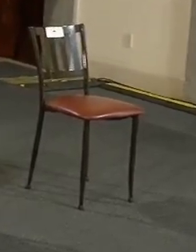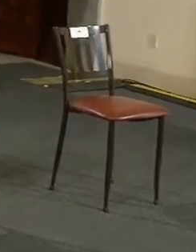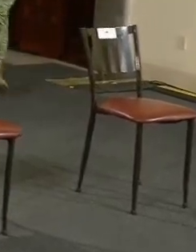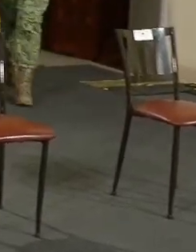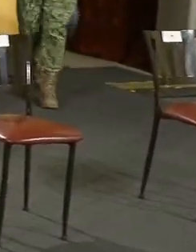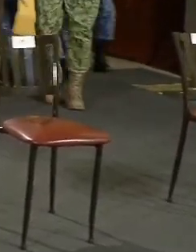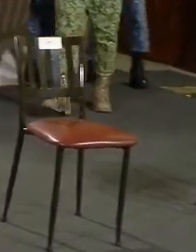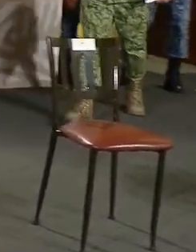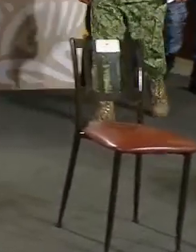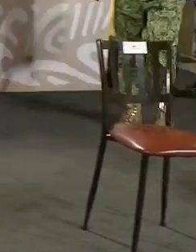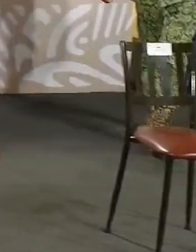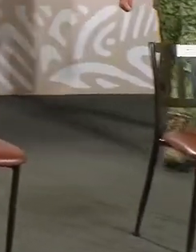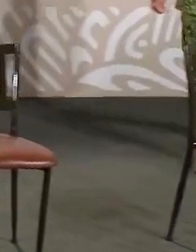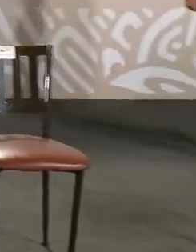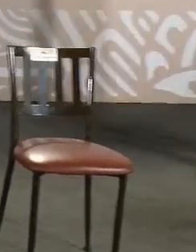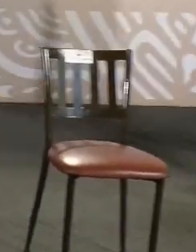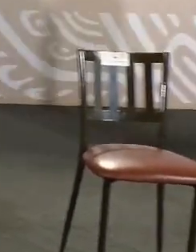Buenos días.